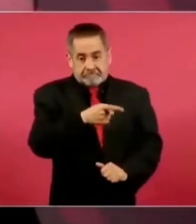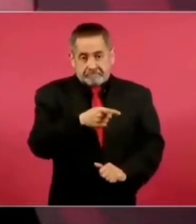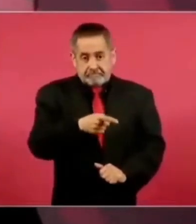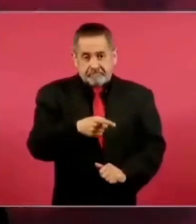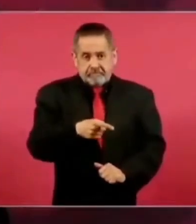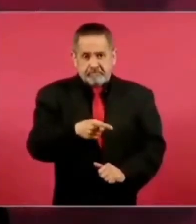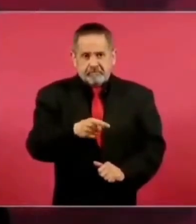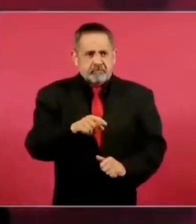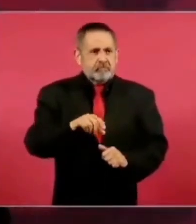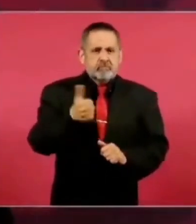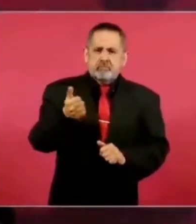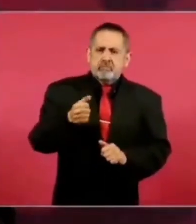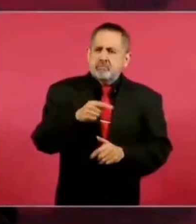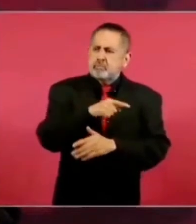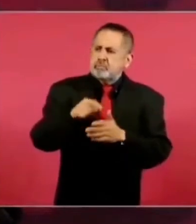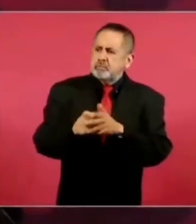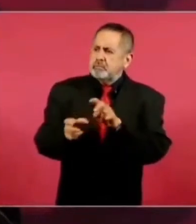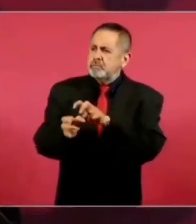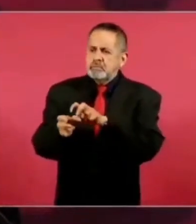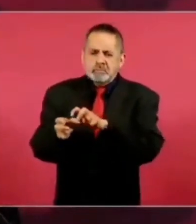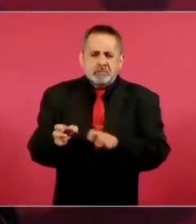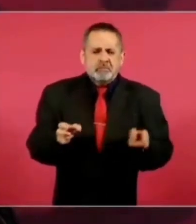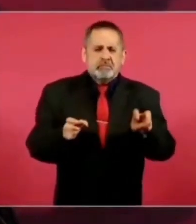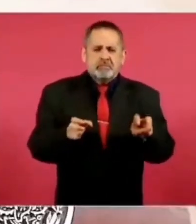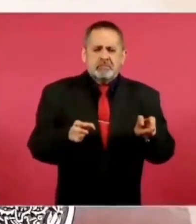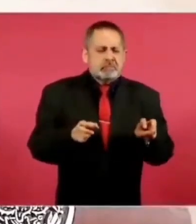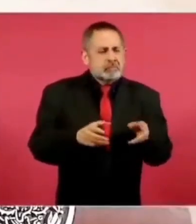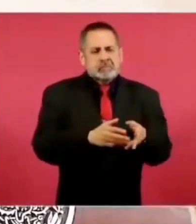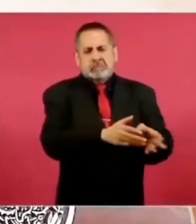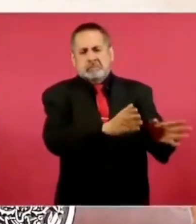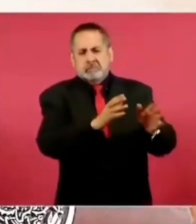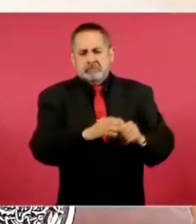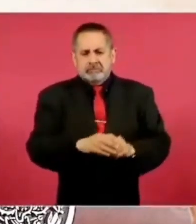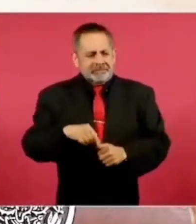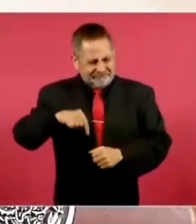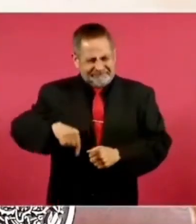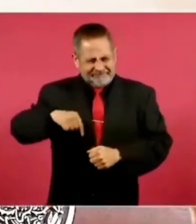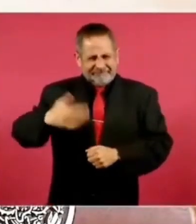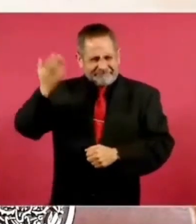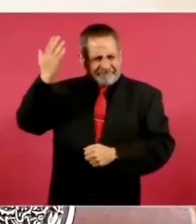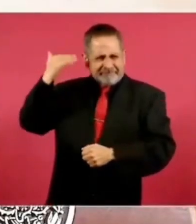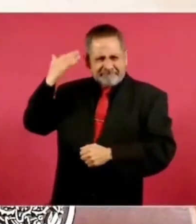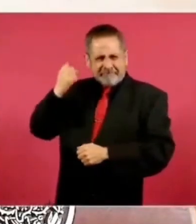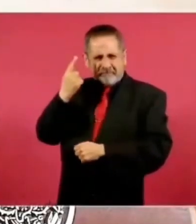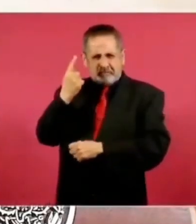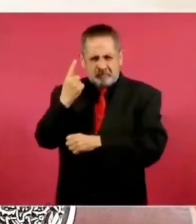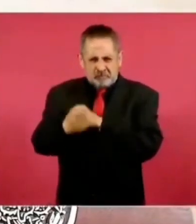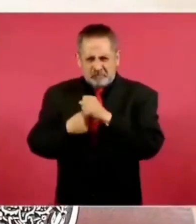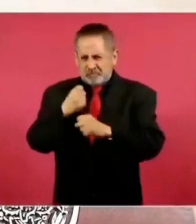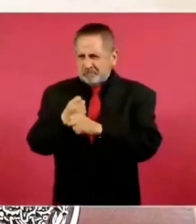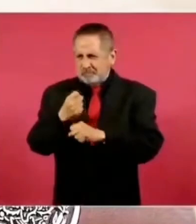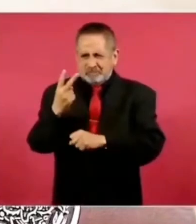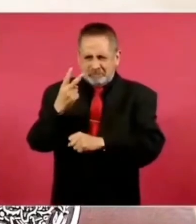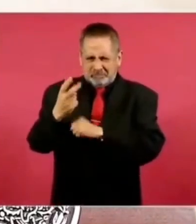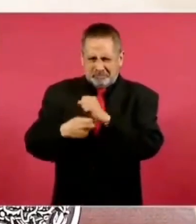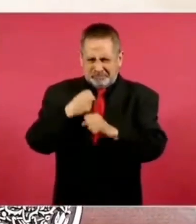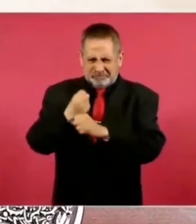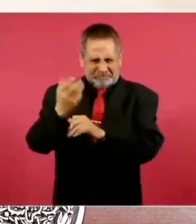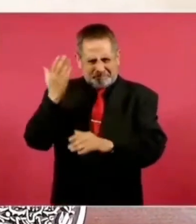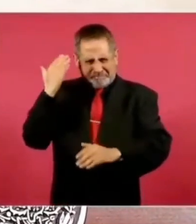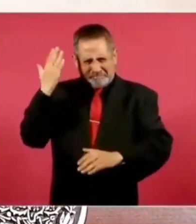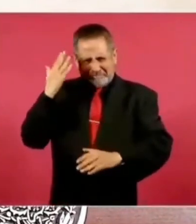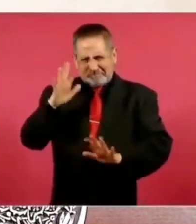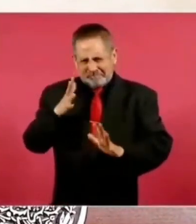otro espacio. Aquí dijimos hace un año o 2 años,